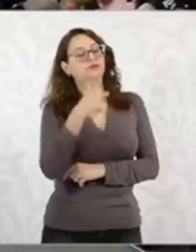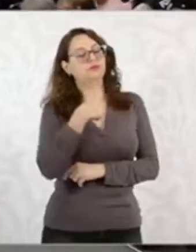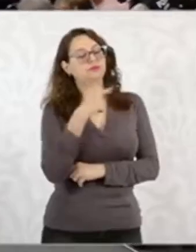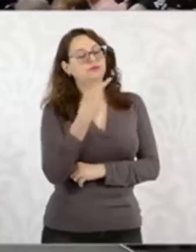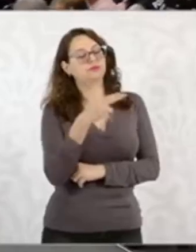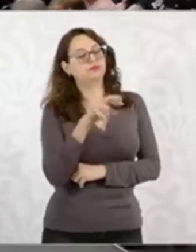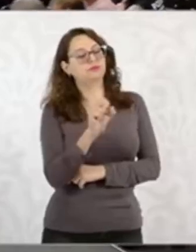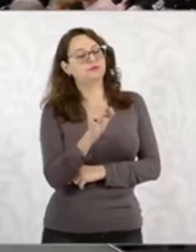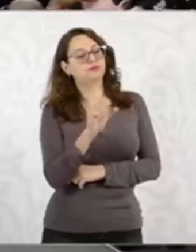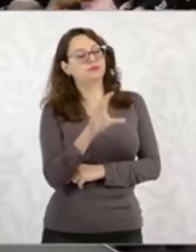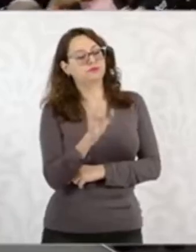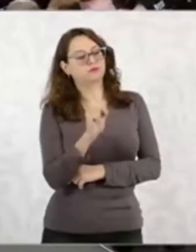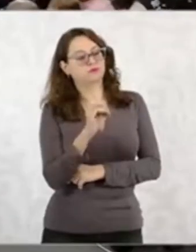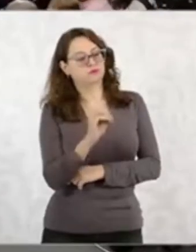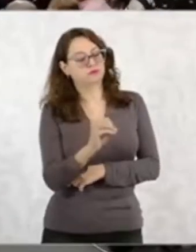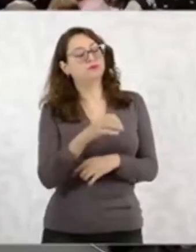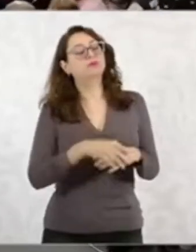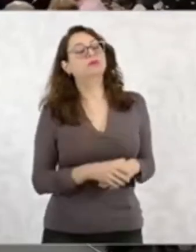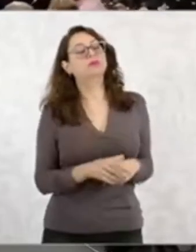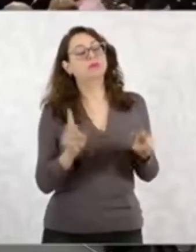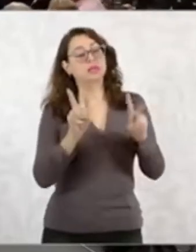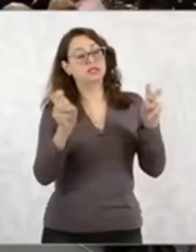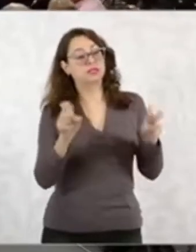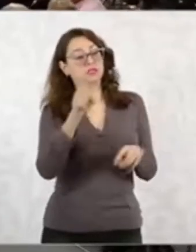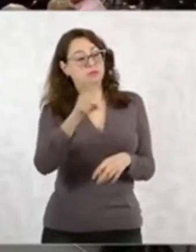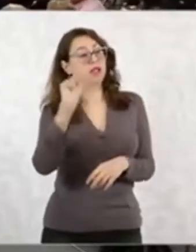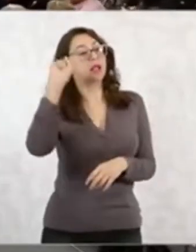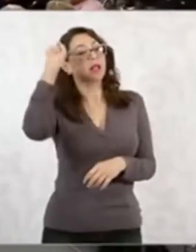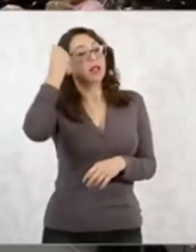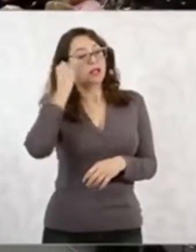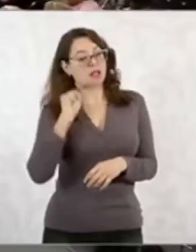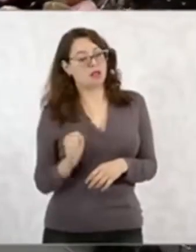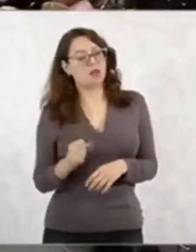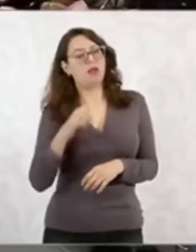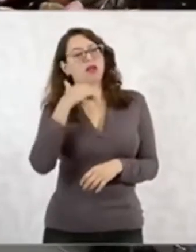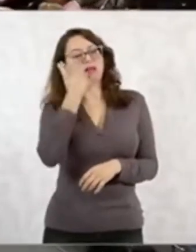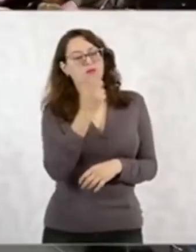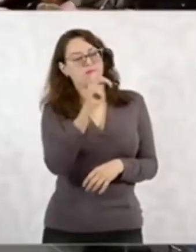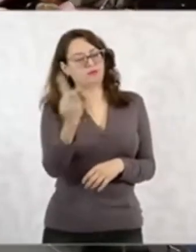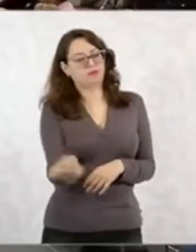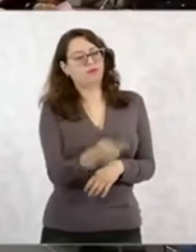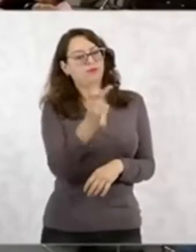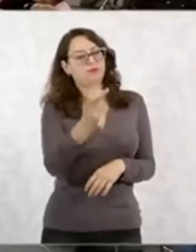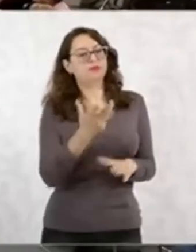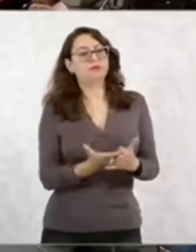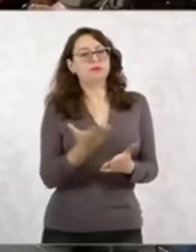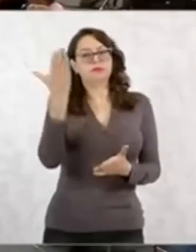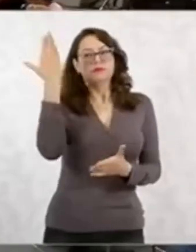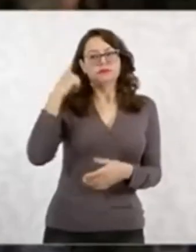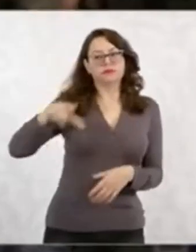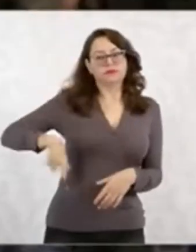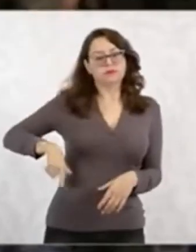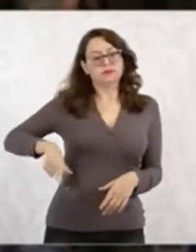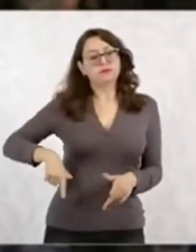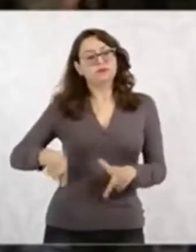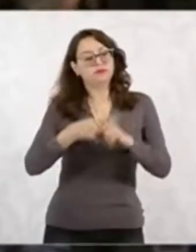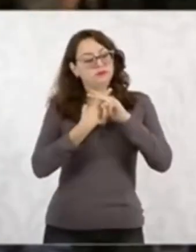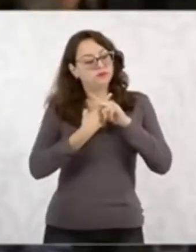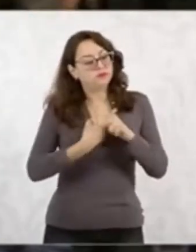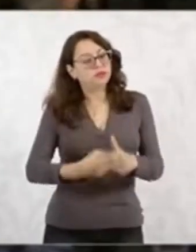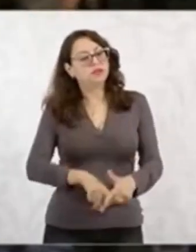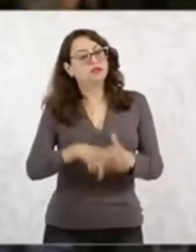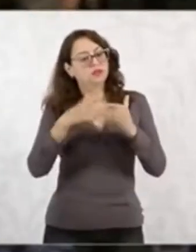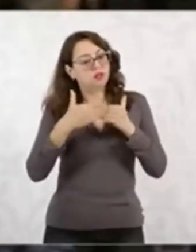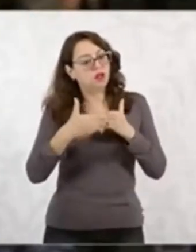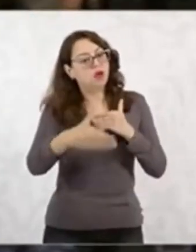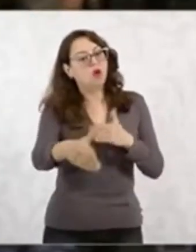de Sinaloa. Yo quisiera preguntarle primero, Presidenta, si desde el inicio de su gobierno en algún momento o alguna vez se investigó a